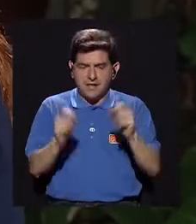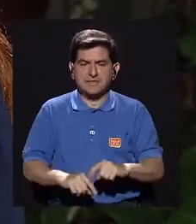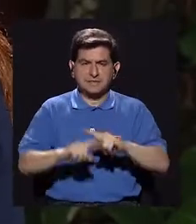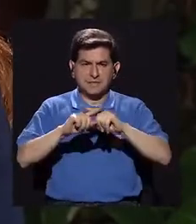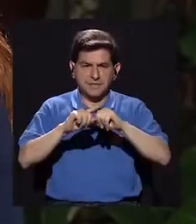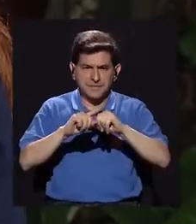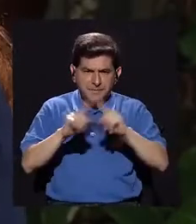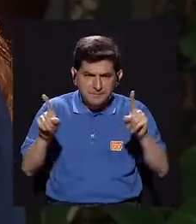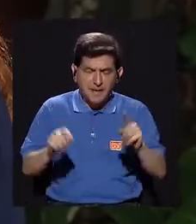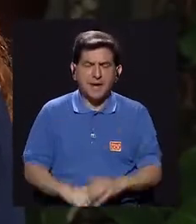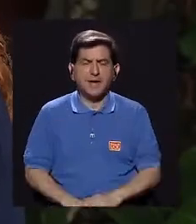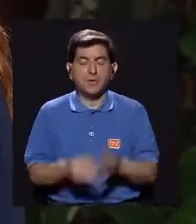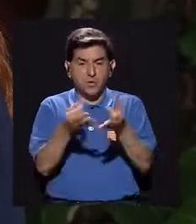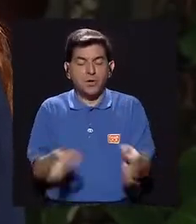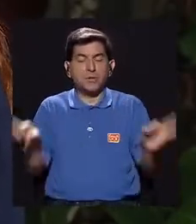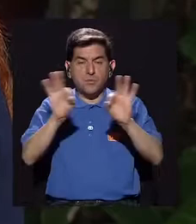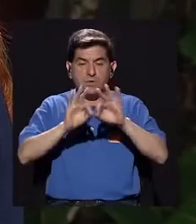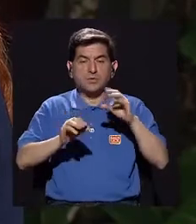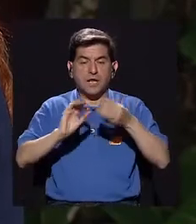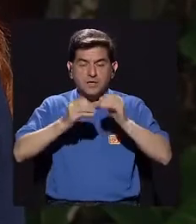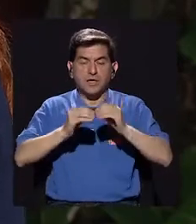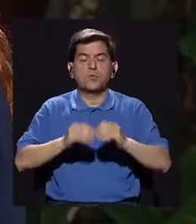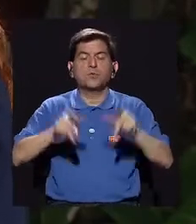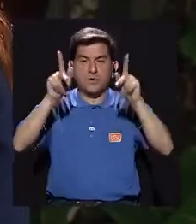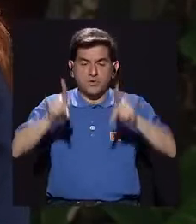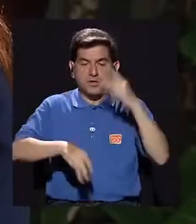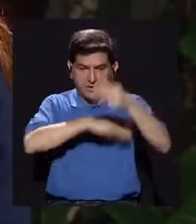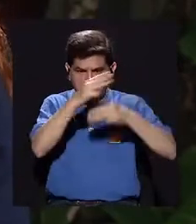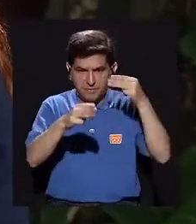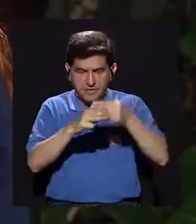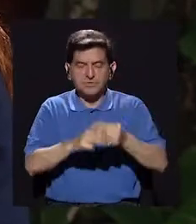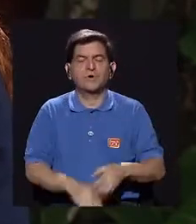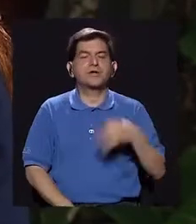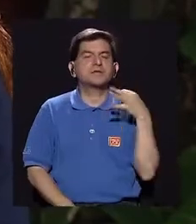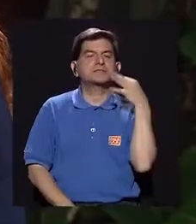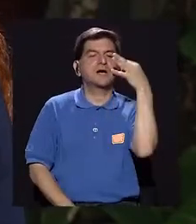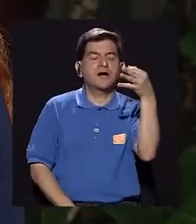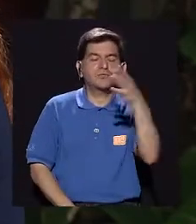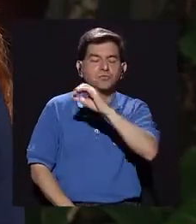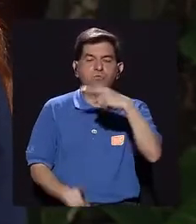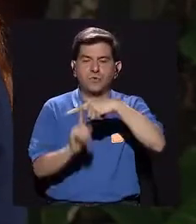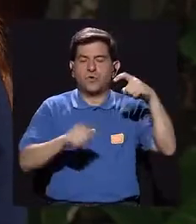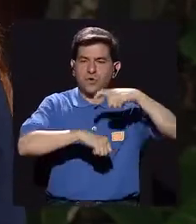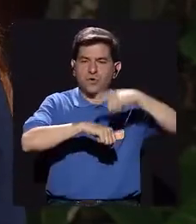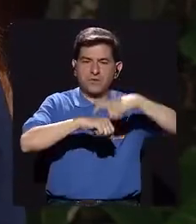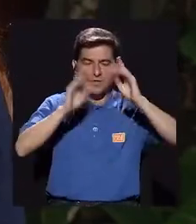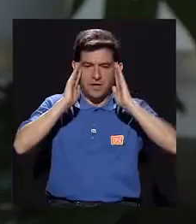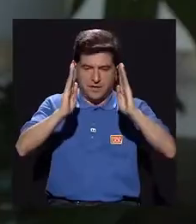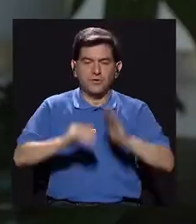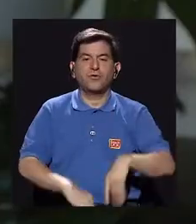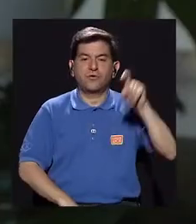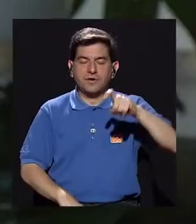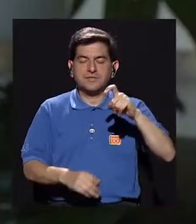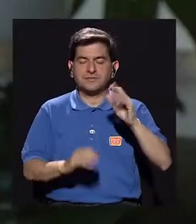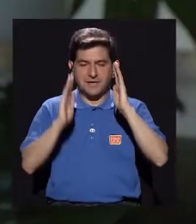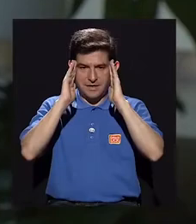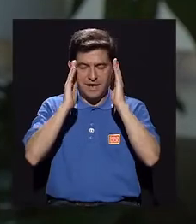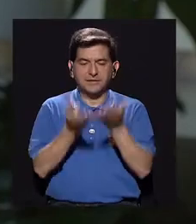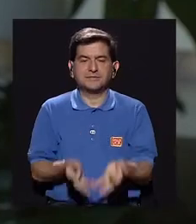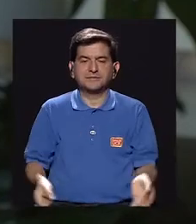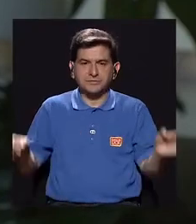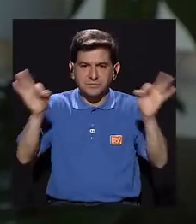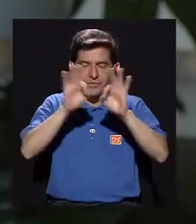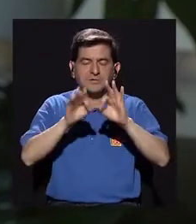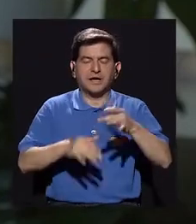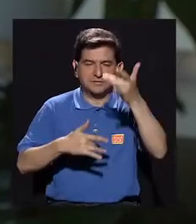población que está afectando actualmente a nivel mundial que son muchos los pacientes que vamos a tener a largo y a mediano plazo. Por eso la importancia de esta